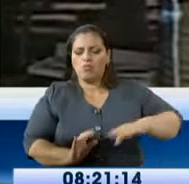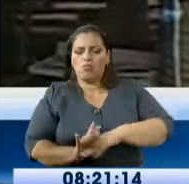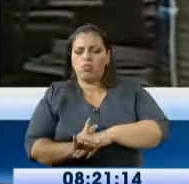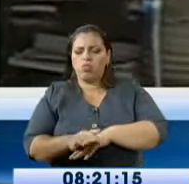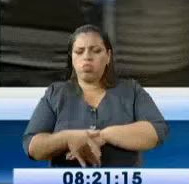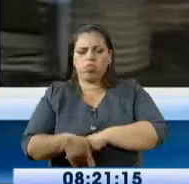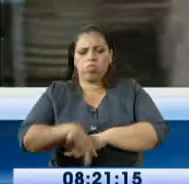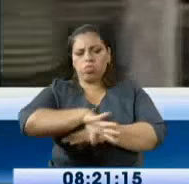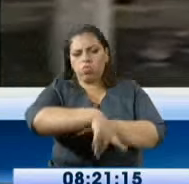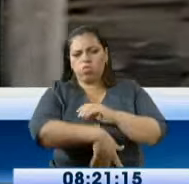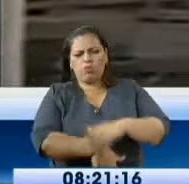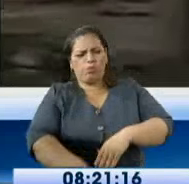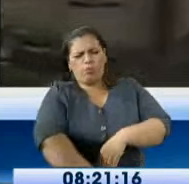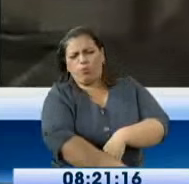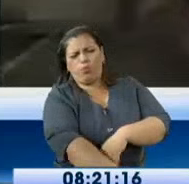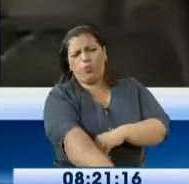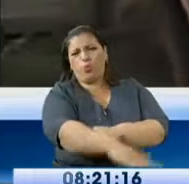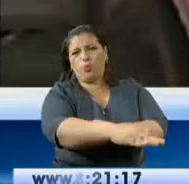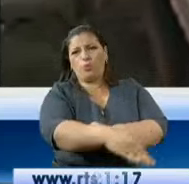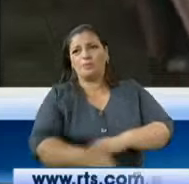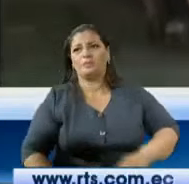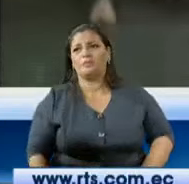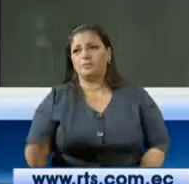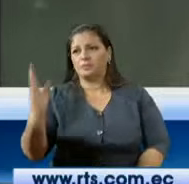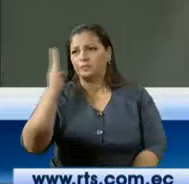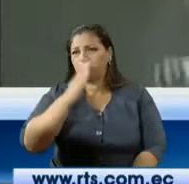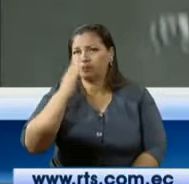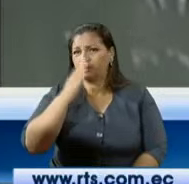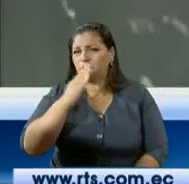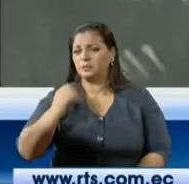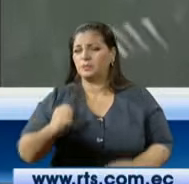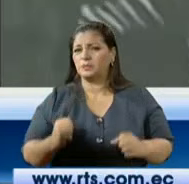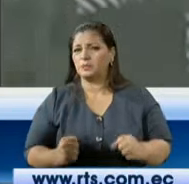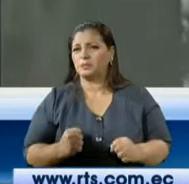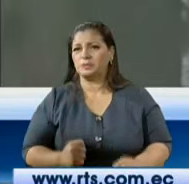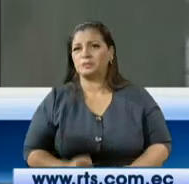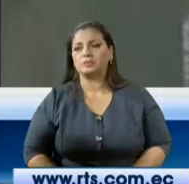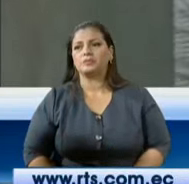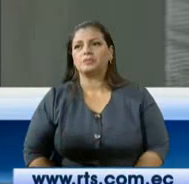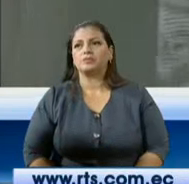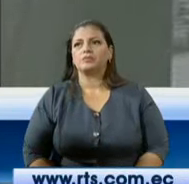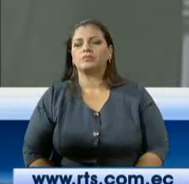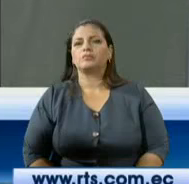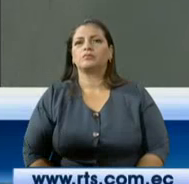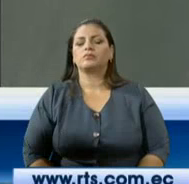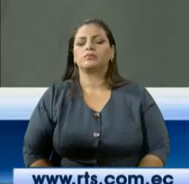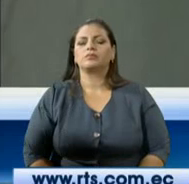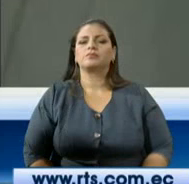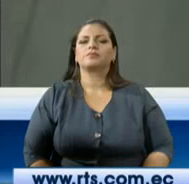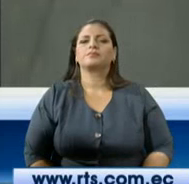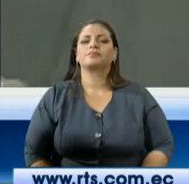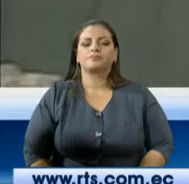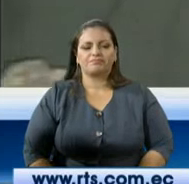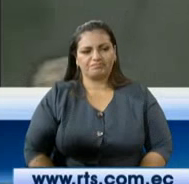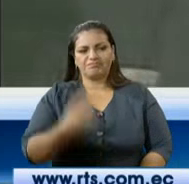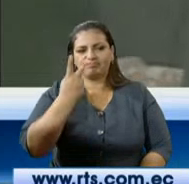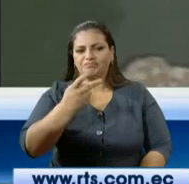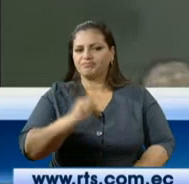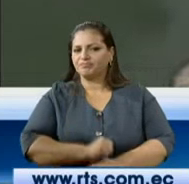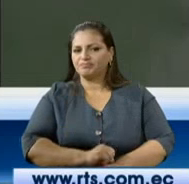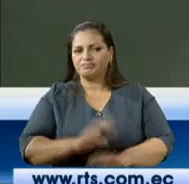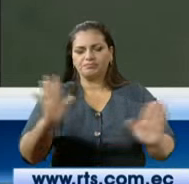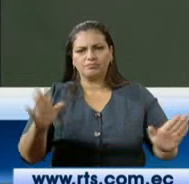transbordado. Que no. Claro, eso es lo que nosotros estamos viendo, señor. Me cuentan que el sistema alcantarillado tienen recién,